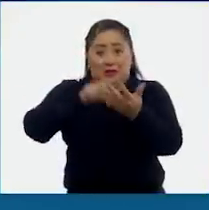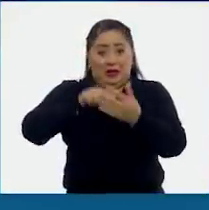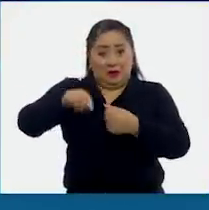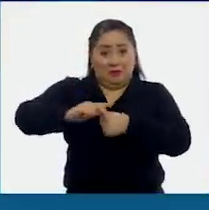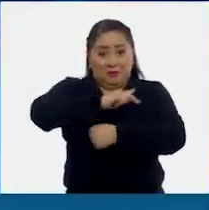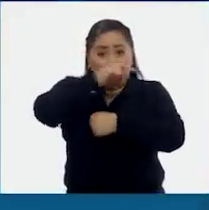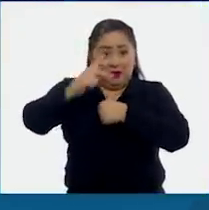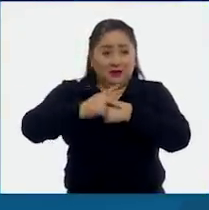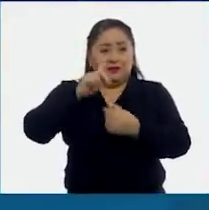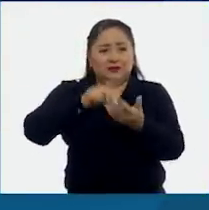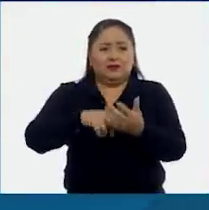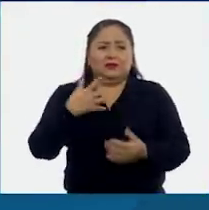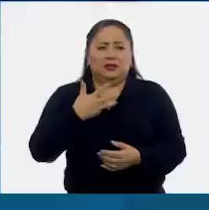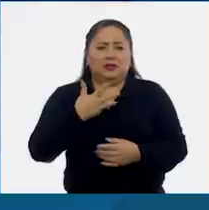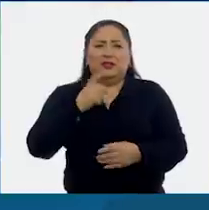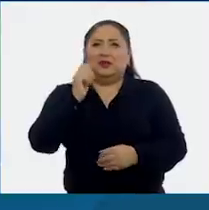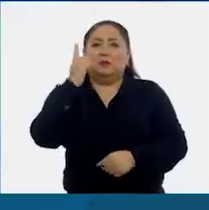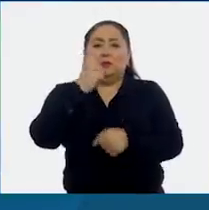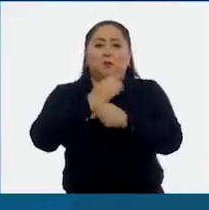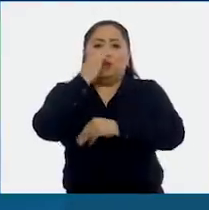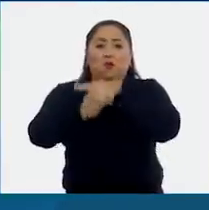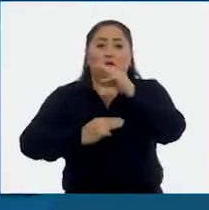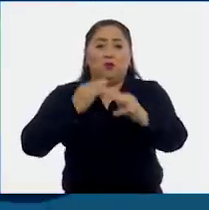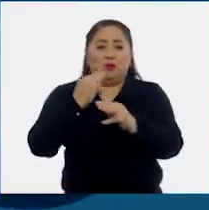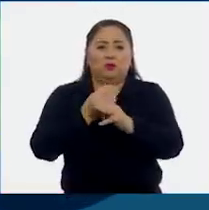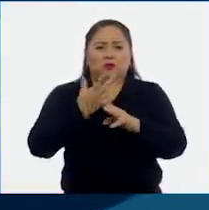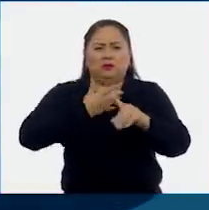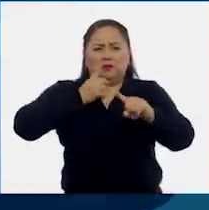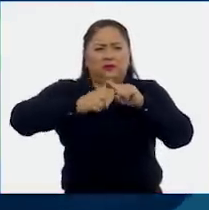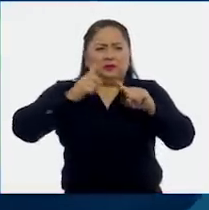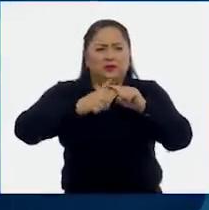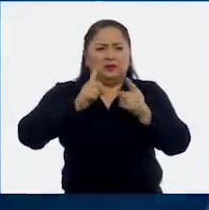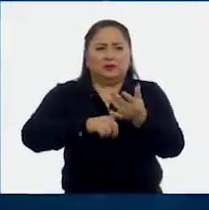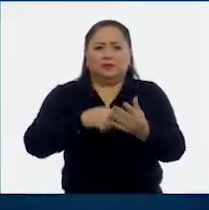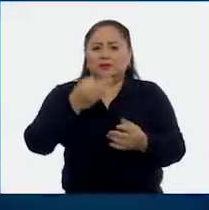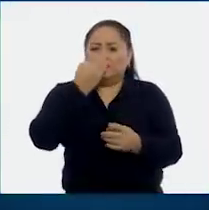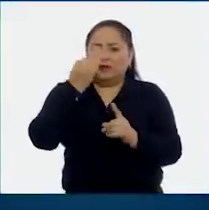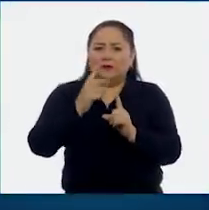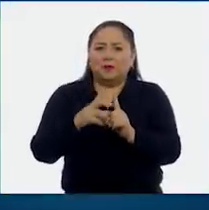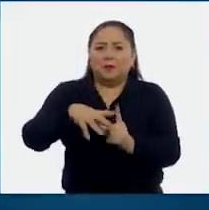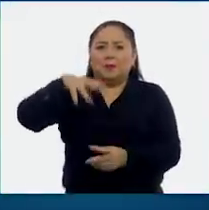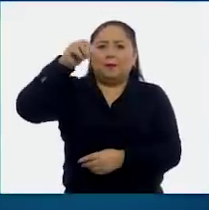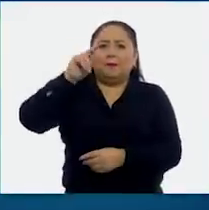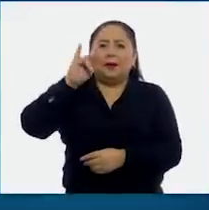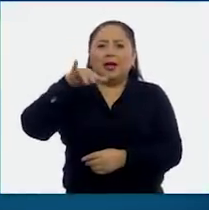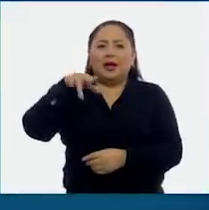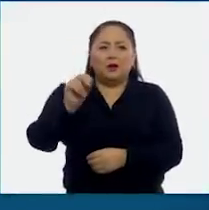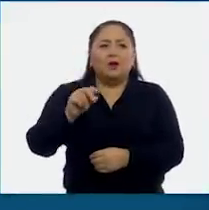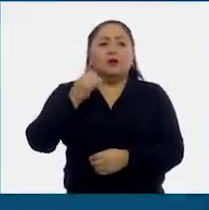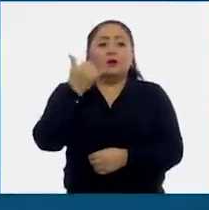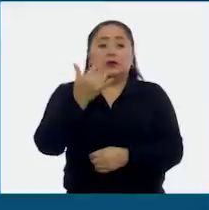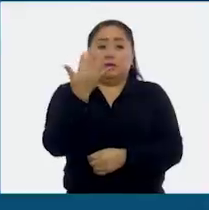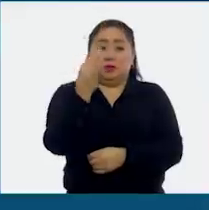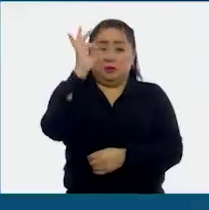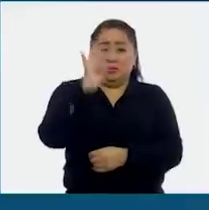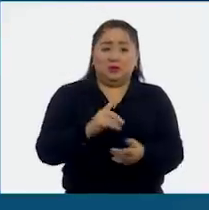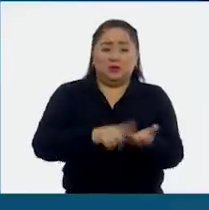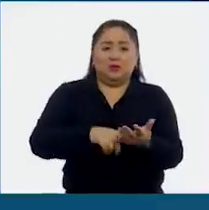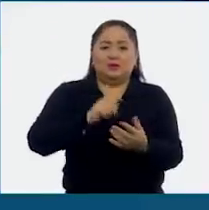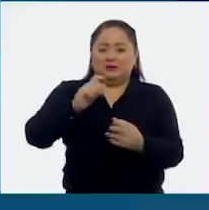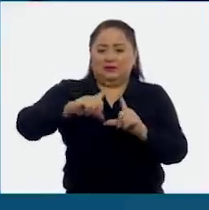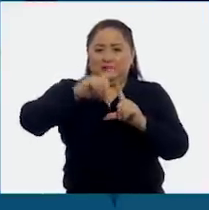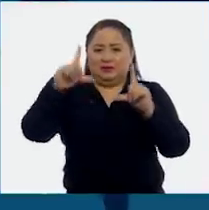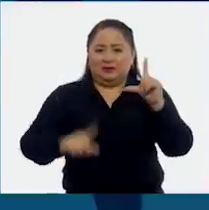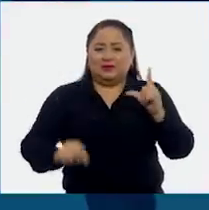Nuestro país posee el récord mundial en diversidad de pinos. Más del 50% de las especies habitan en la